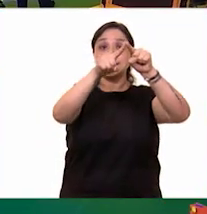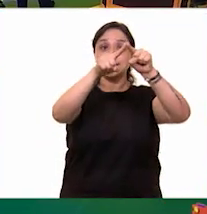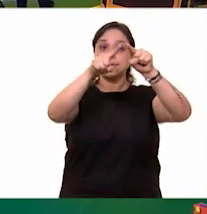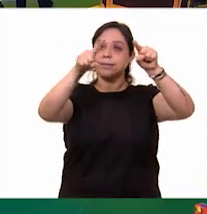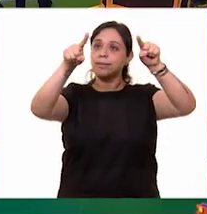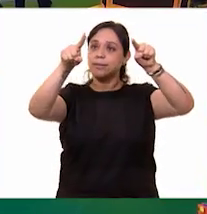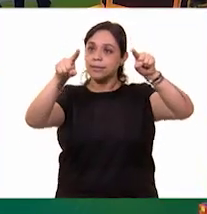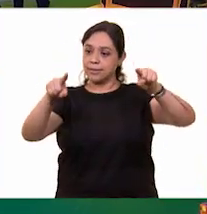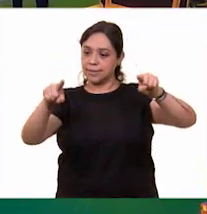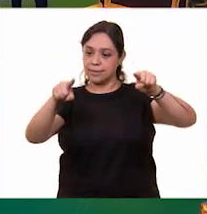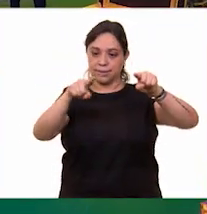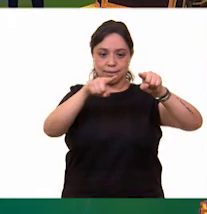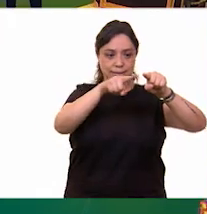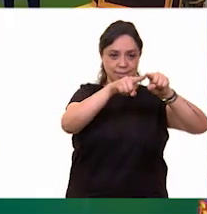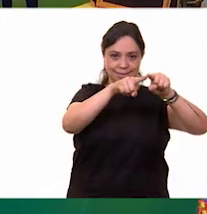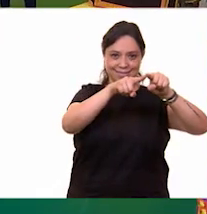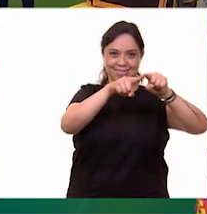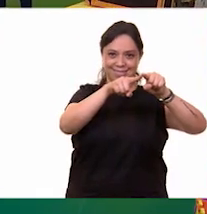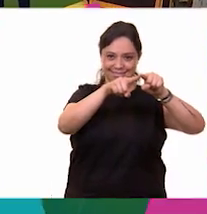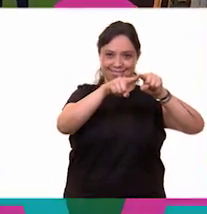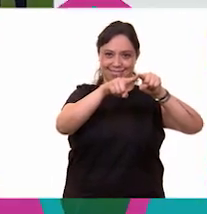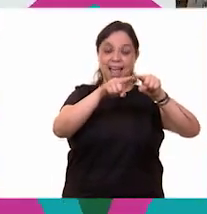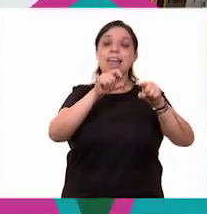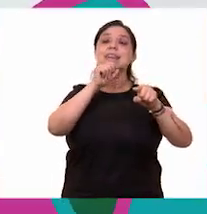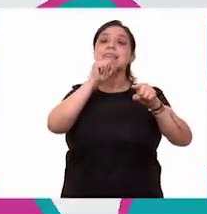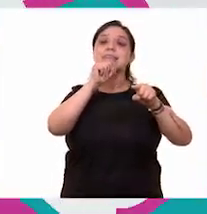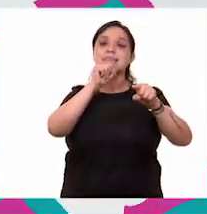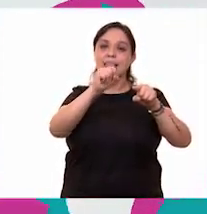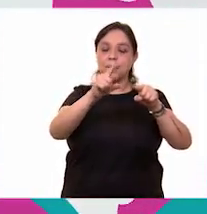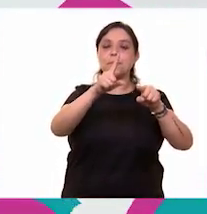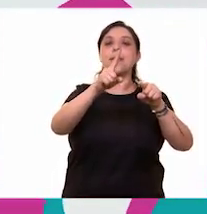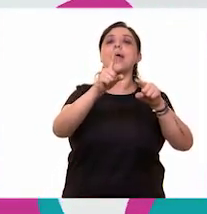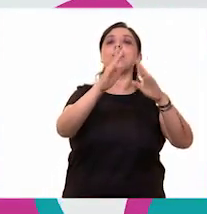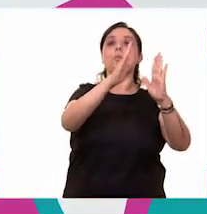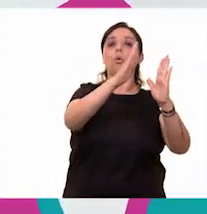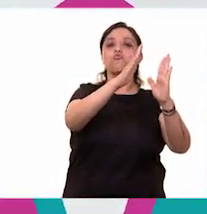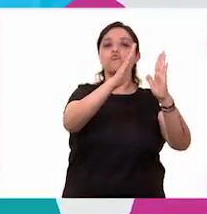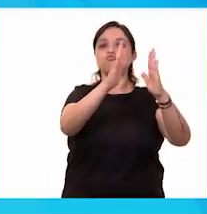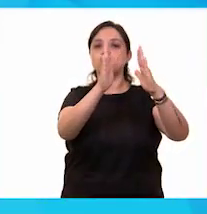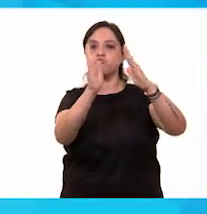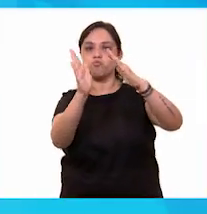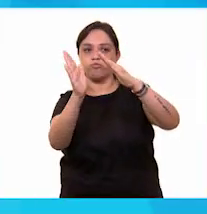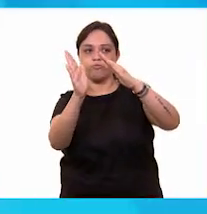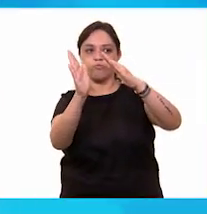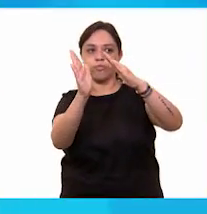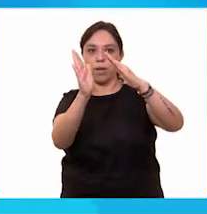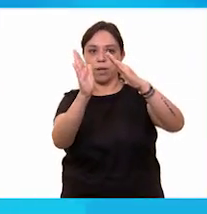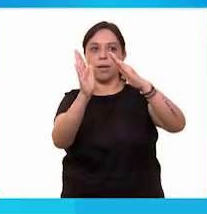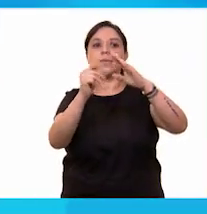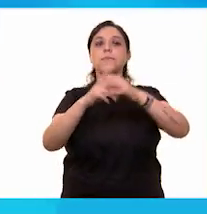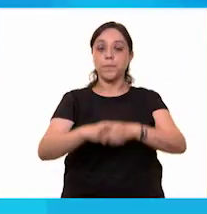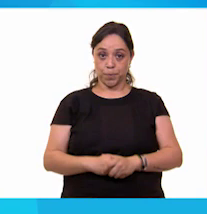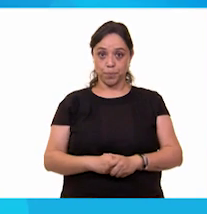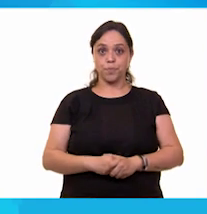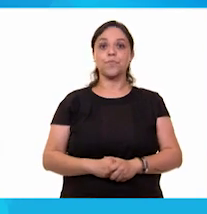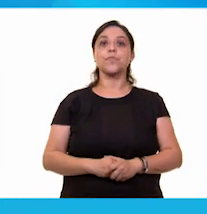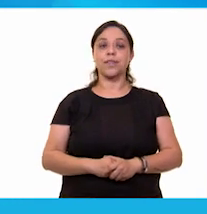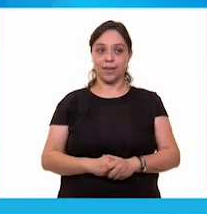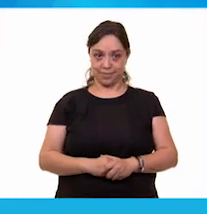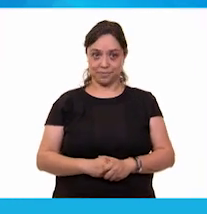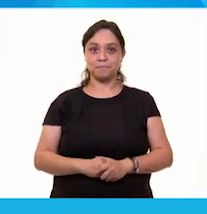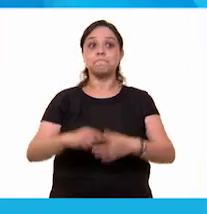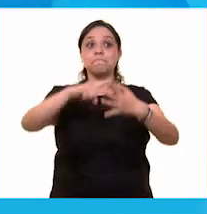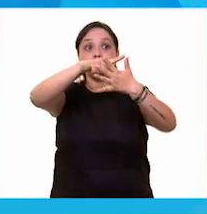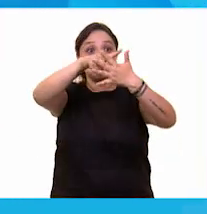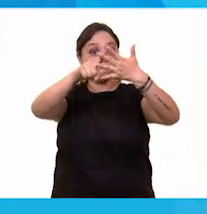trapecio y el romboide. ¿De acuerdo? Uh-huh. Esas son figuras de cuatro lados.